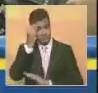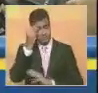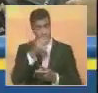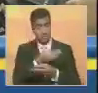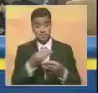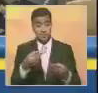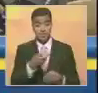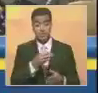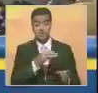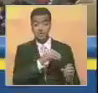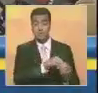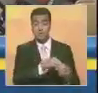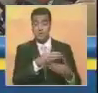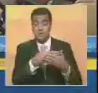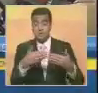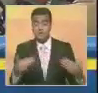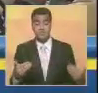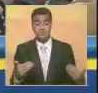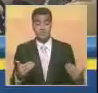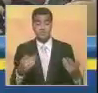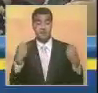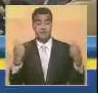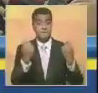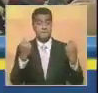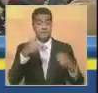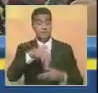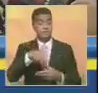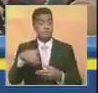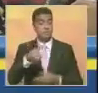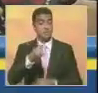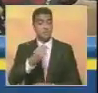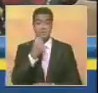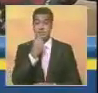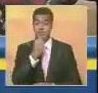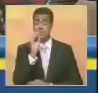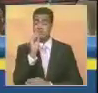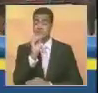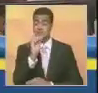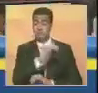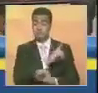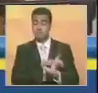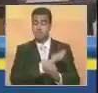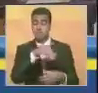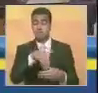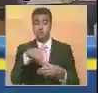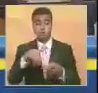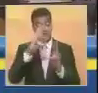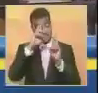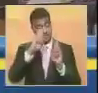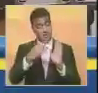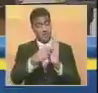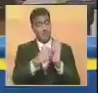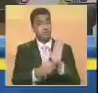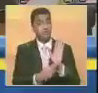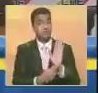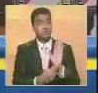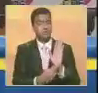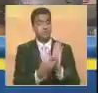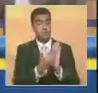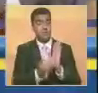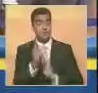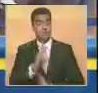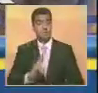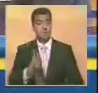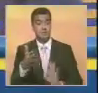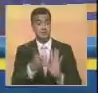está incluido en las limitaciones de campaña electoral. Aveledo también se refirió al exhorto que realizó el Poder Electoral a respetar la normativa en cuanto a la utilización